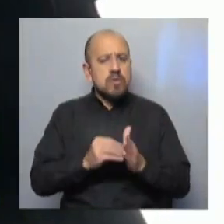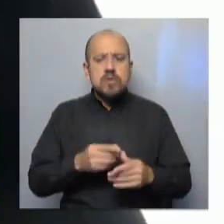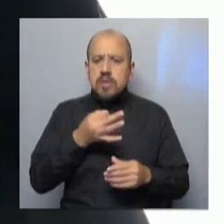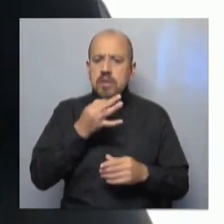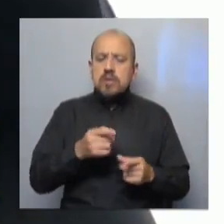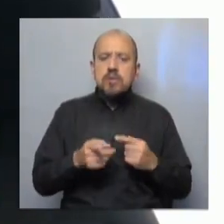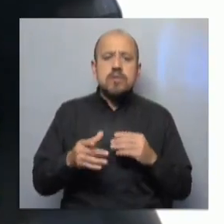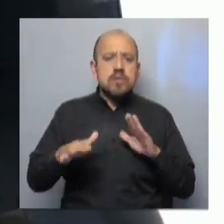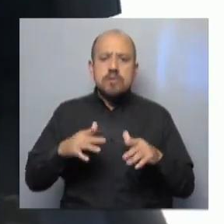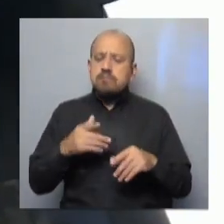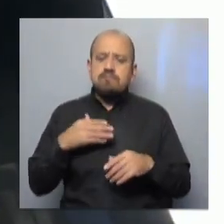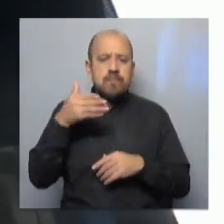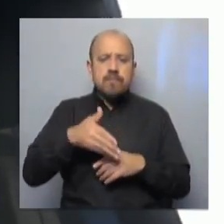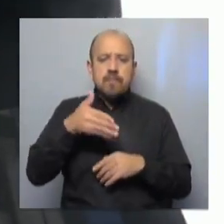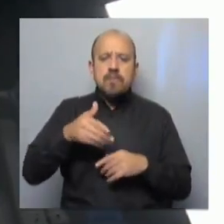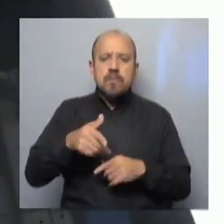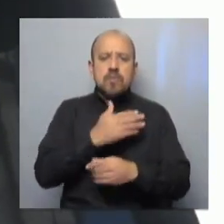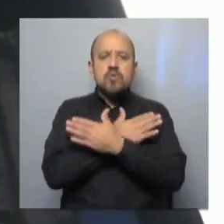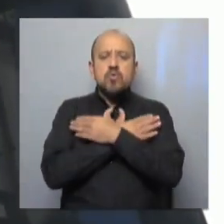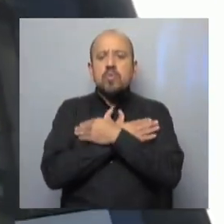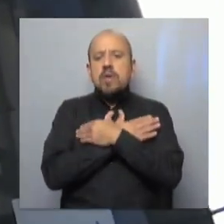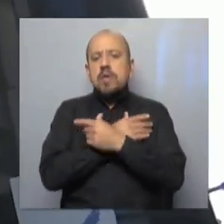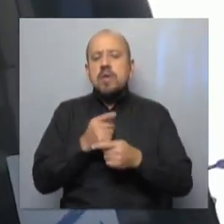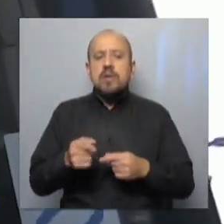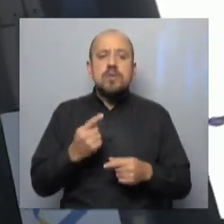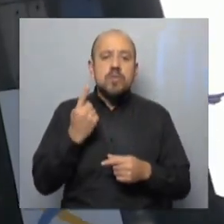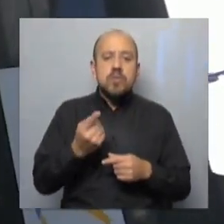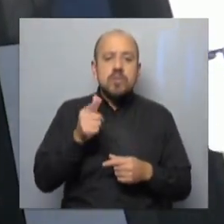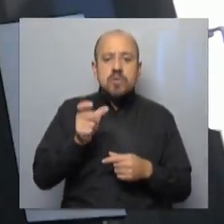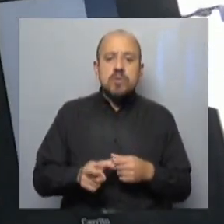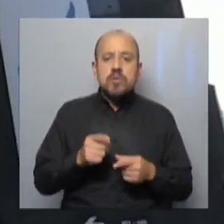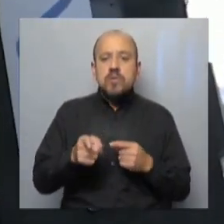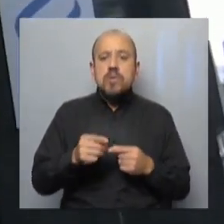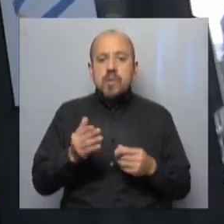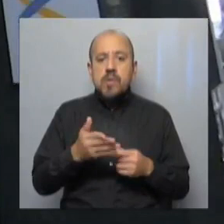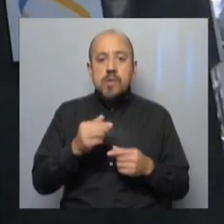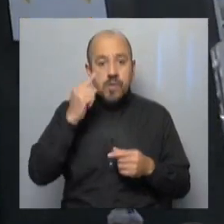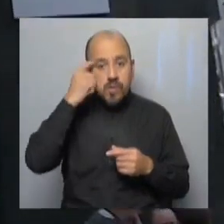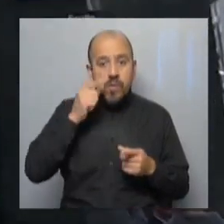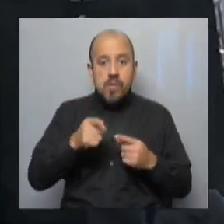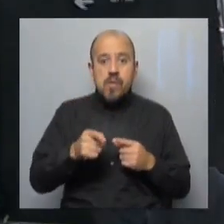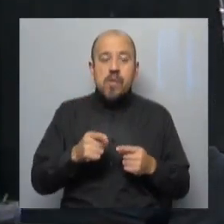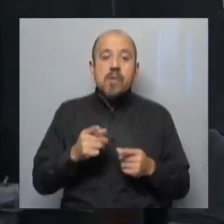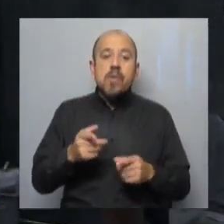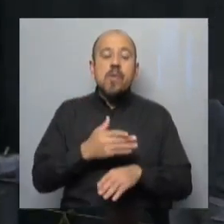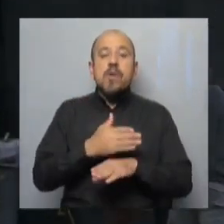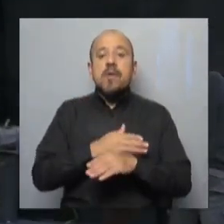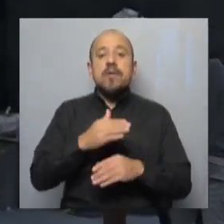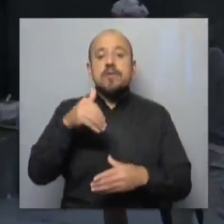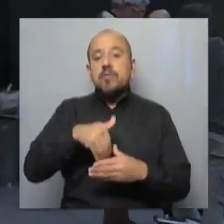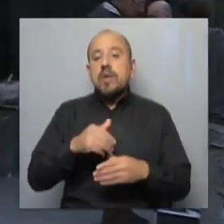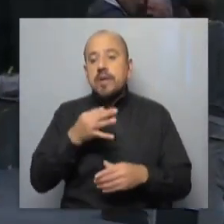suele no concurrir su suplente sandra fleitas fue una de las personas que impulsó la decisión adoptada antes de votar también